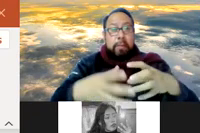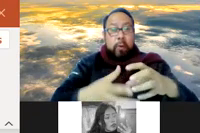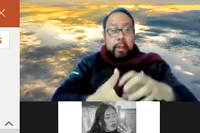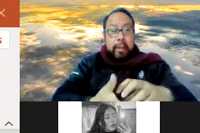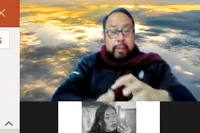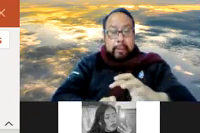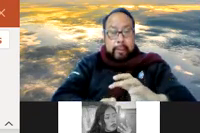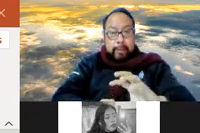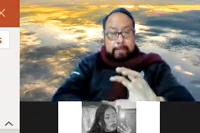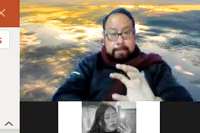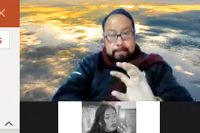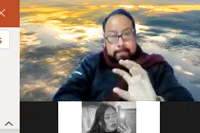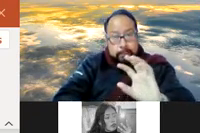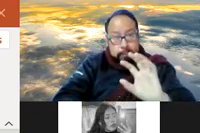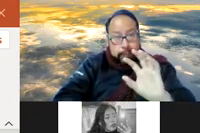se puede,